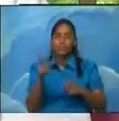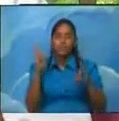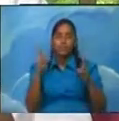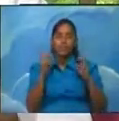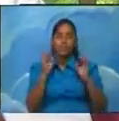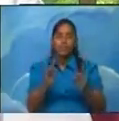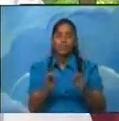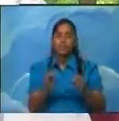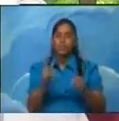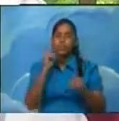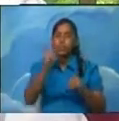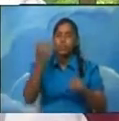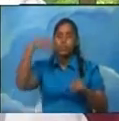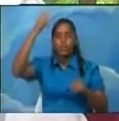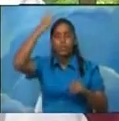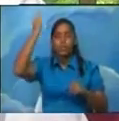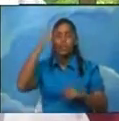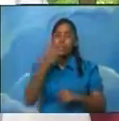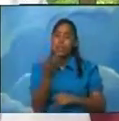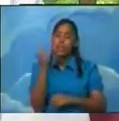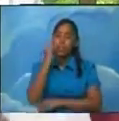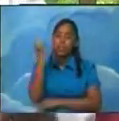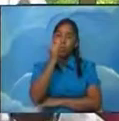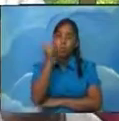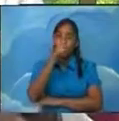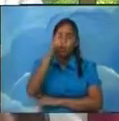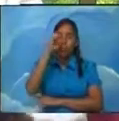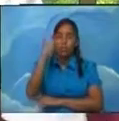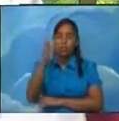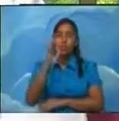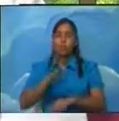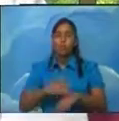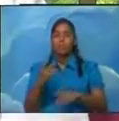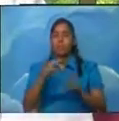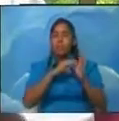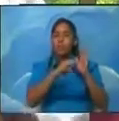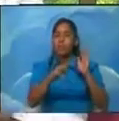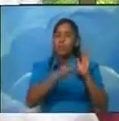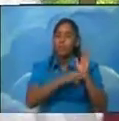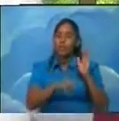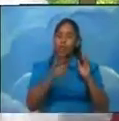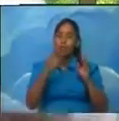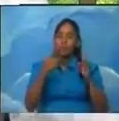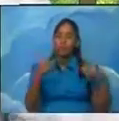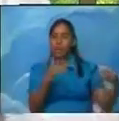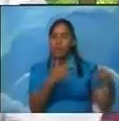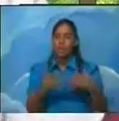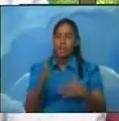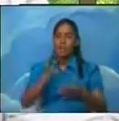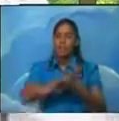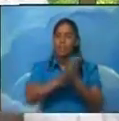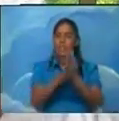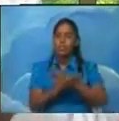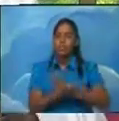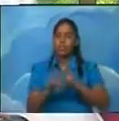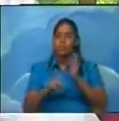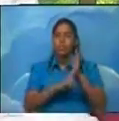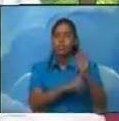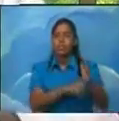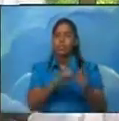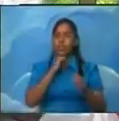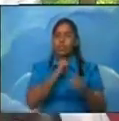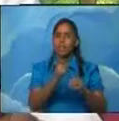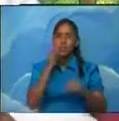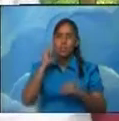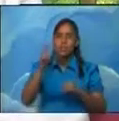uno de los reyes que desobedeció al Señor porque le mandó a hacer algo, a una guerra, a destruir, a devastar a una nación que eran enemigos del